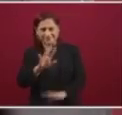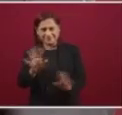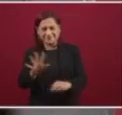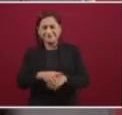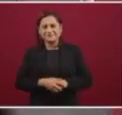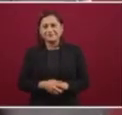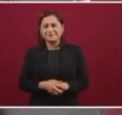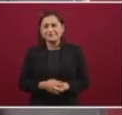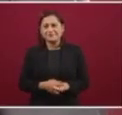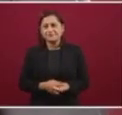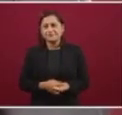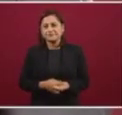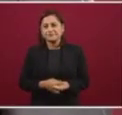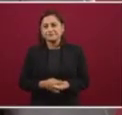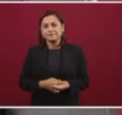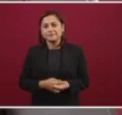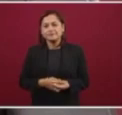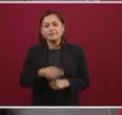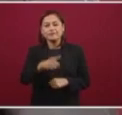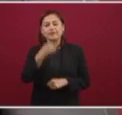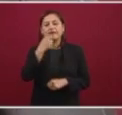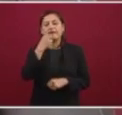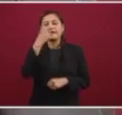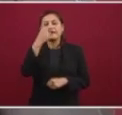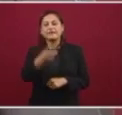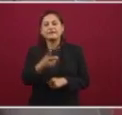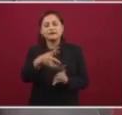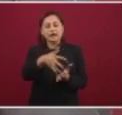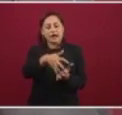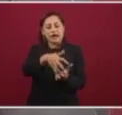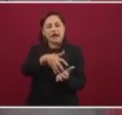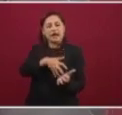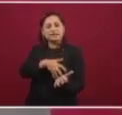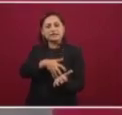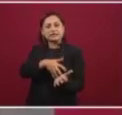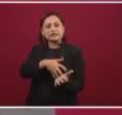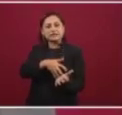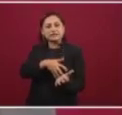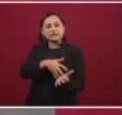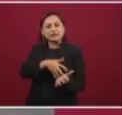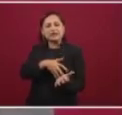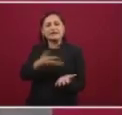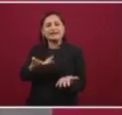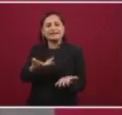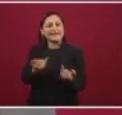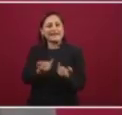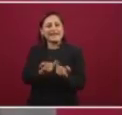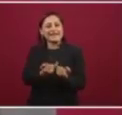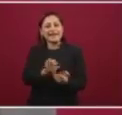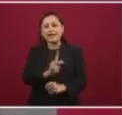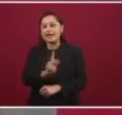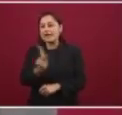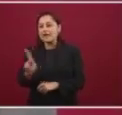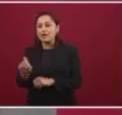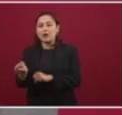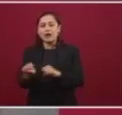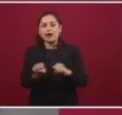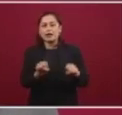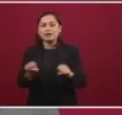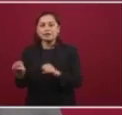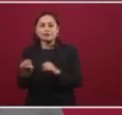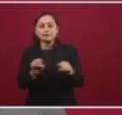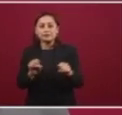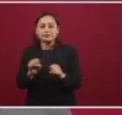dice la austeridad, dice. Ya los sismos son, no alcanza más que para 2.5.